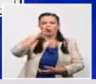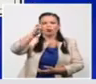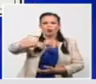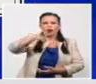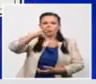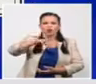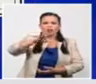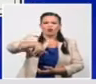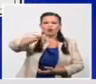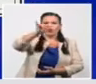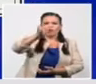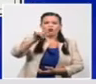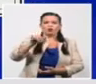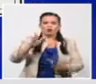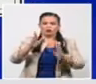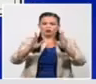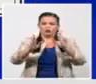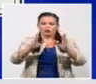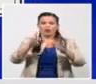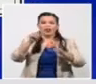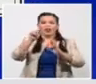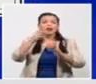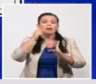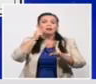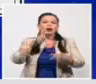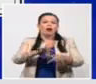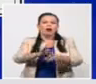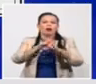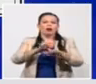los municipios donde se concentra el